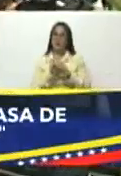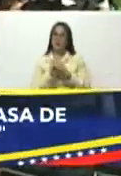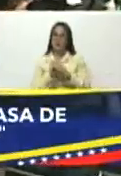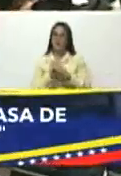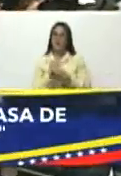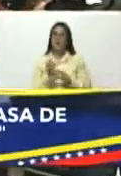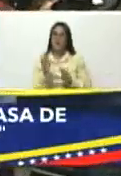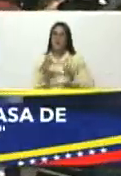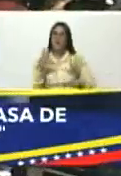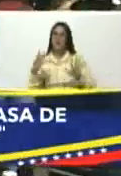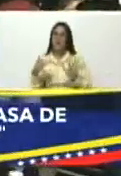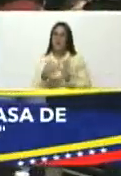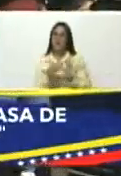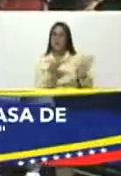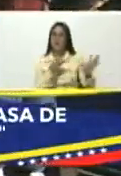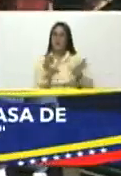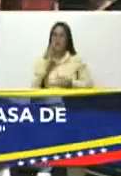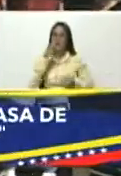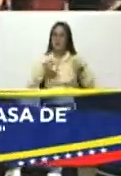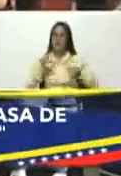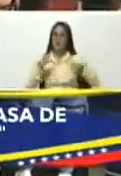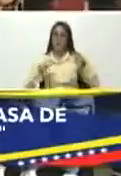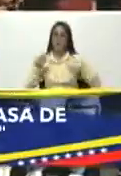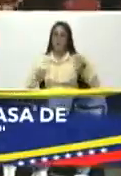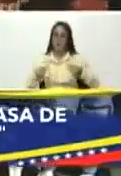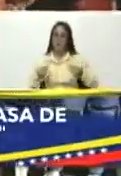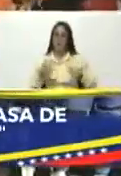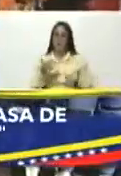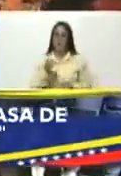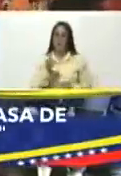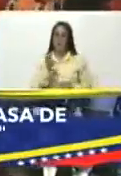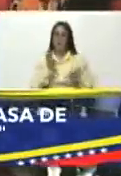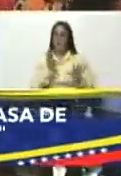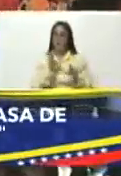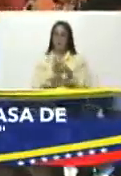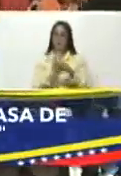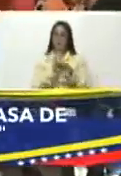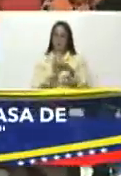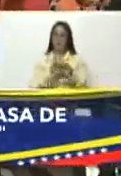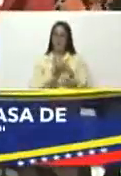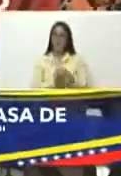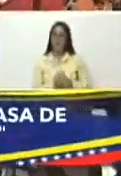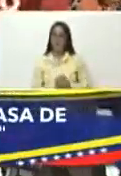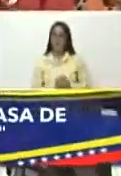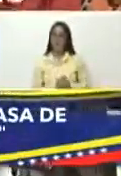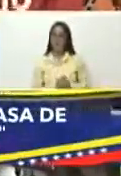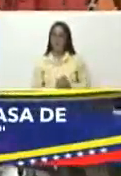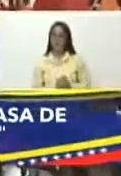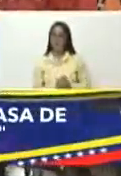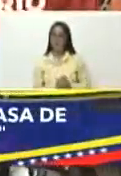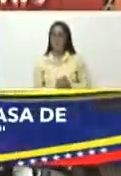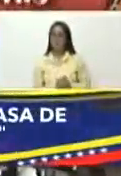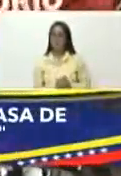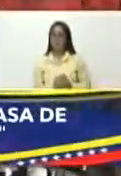Son 19.800 personas y tenemos 8 autobuses. Entonces,